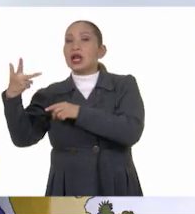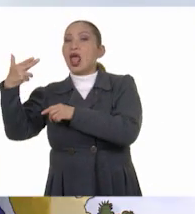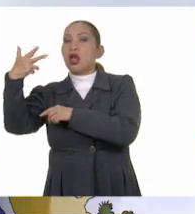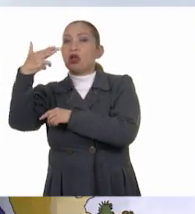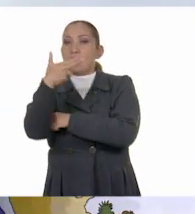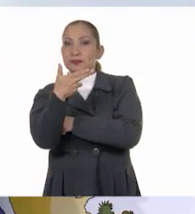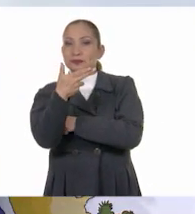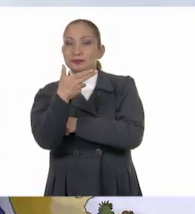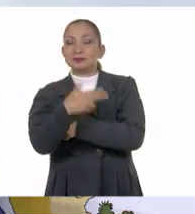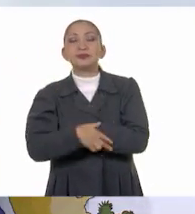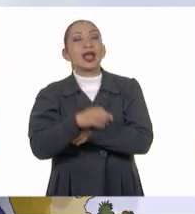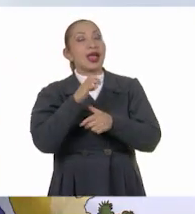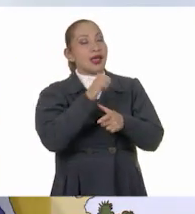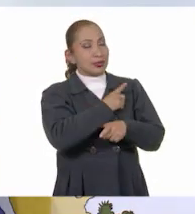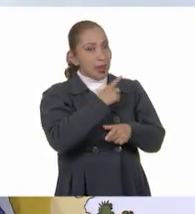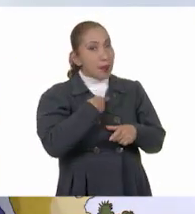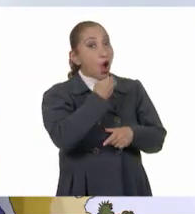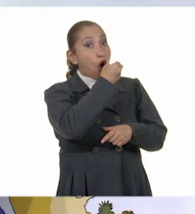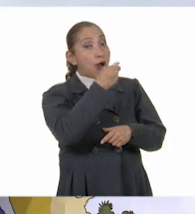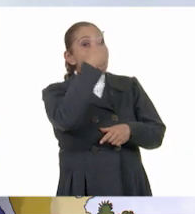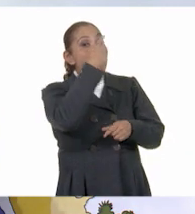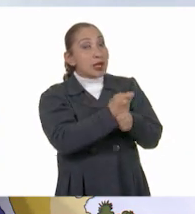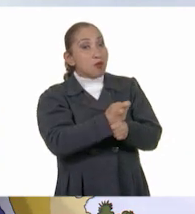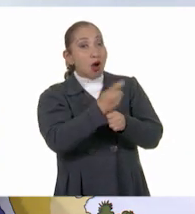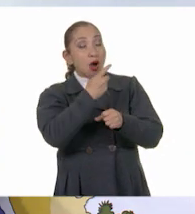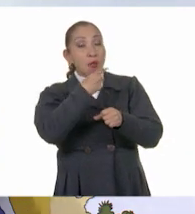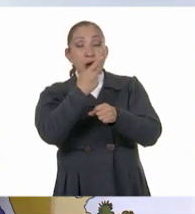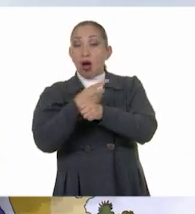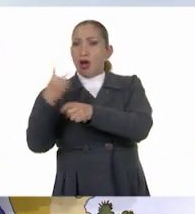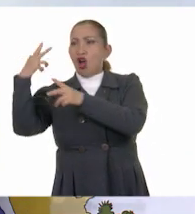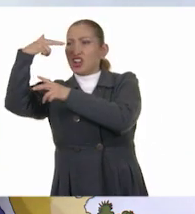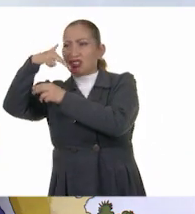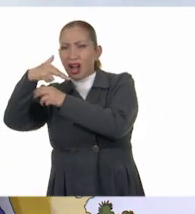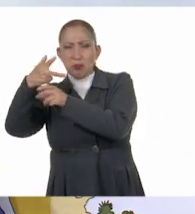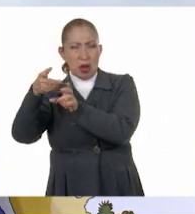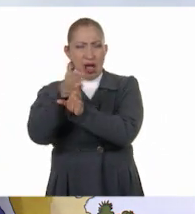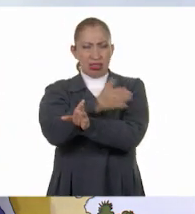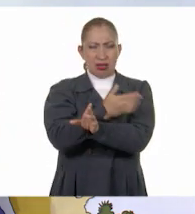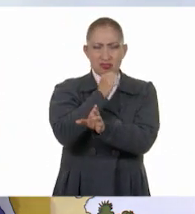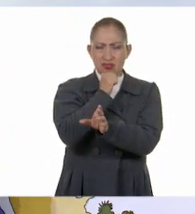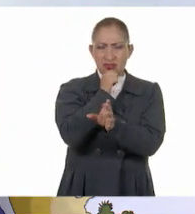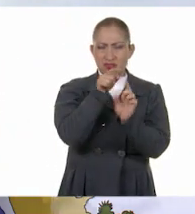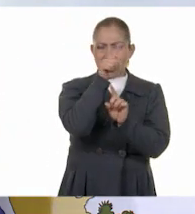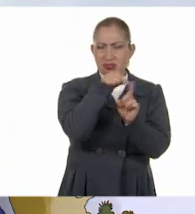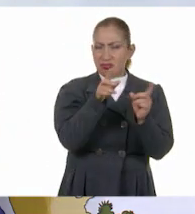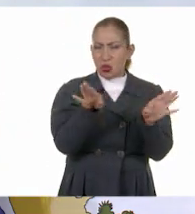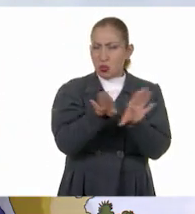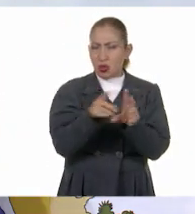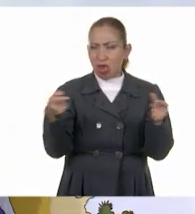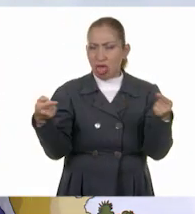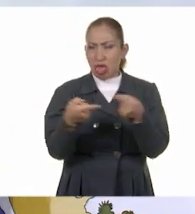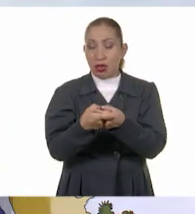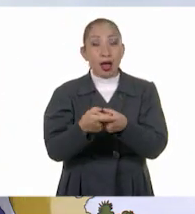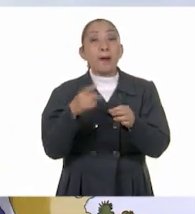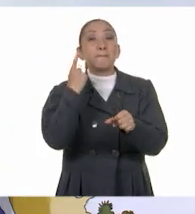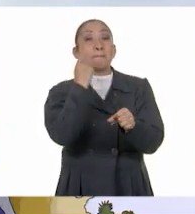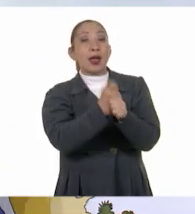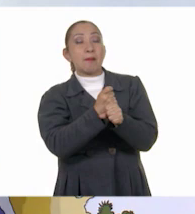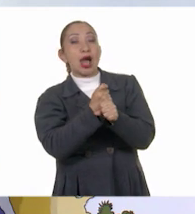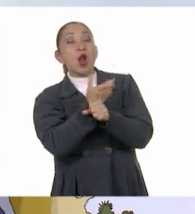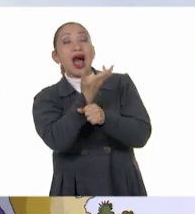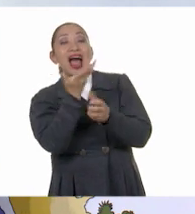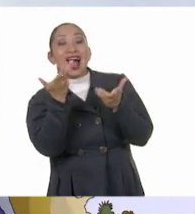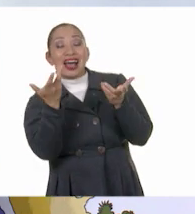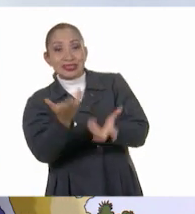Y tenemos que hacerlo en ese orden. No podemos cortarlos si no los hemos trazado, ¿cierto? Exacto. Sí. Por eso, necesitamos